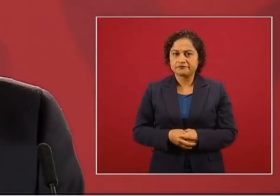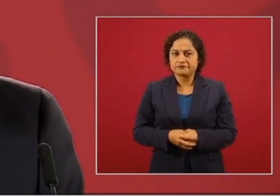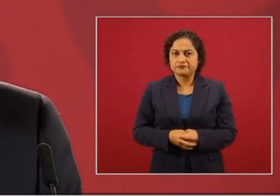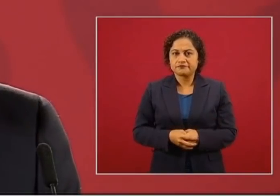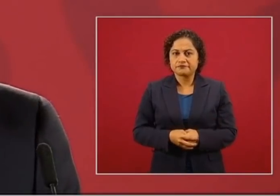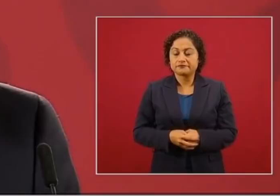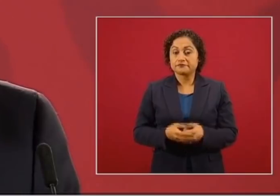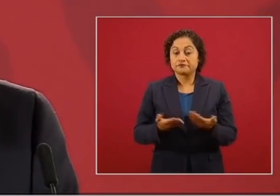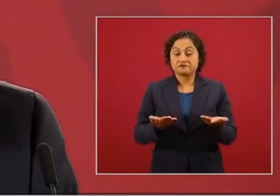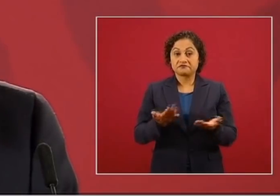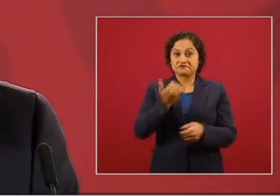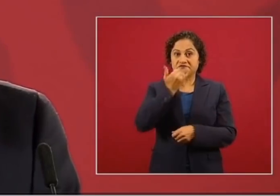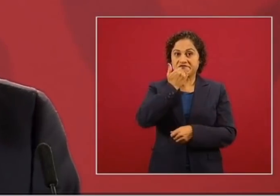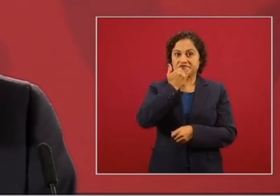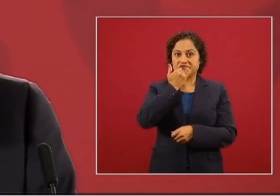y la libertad.